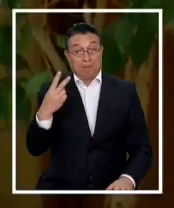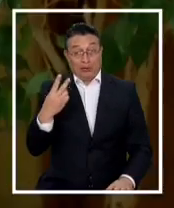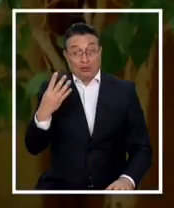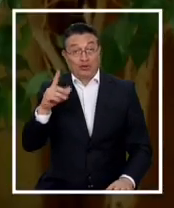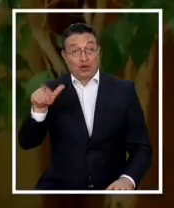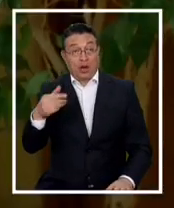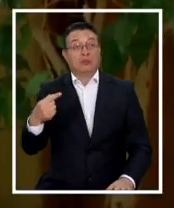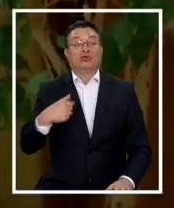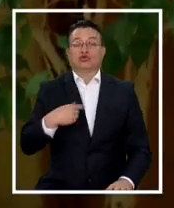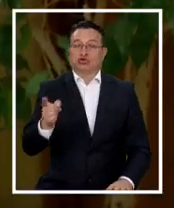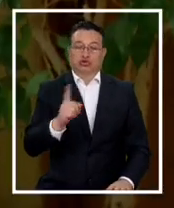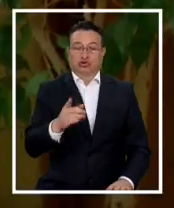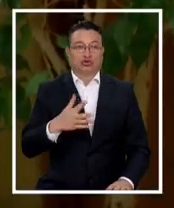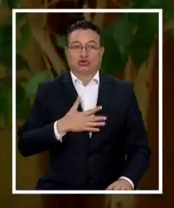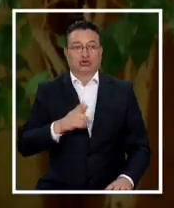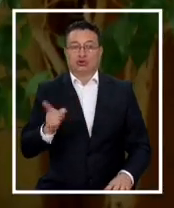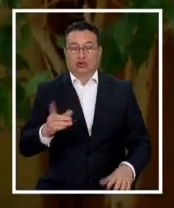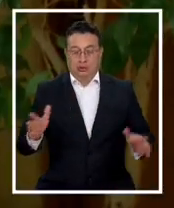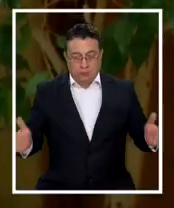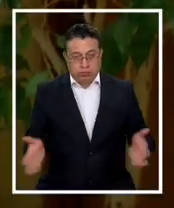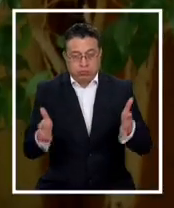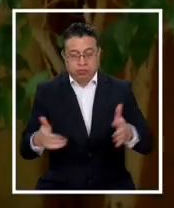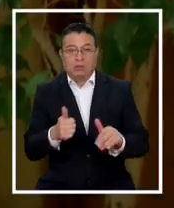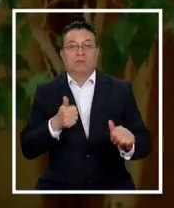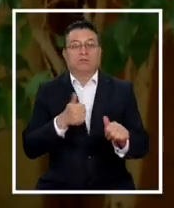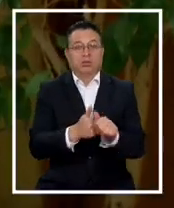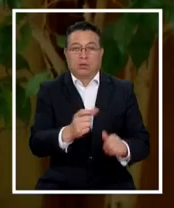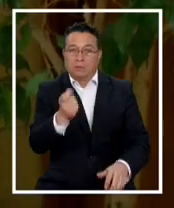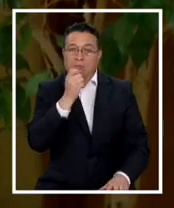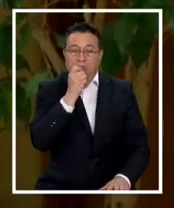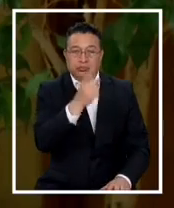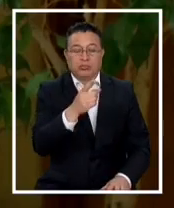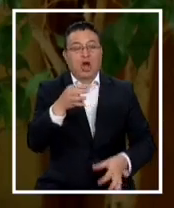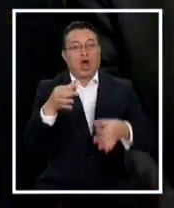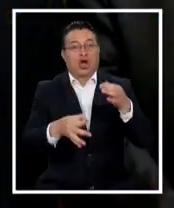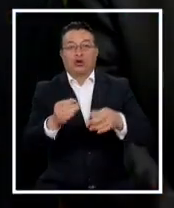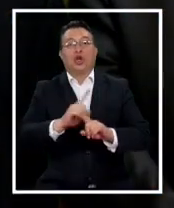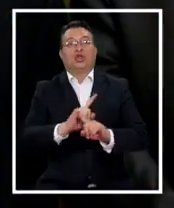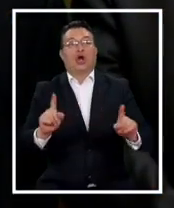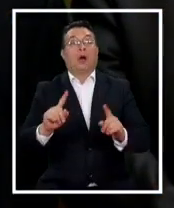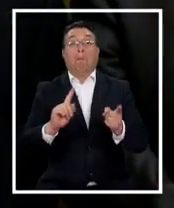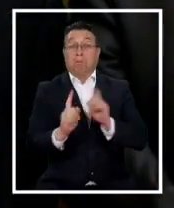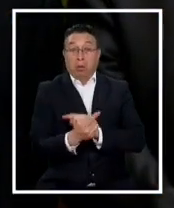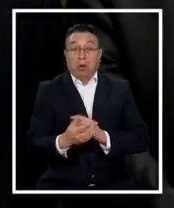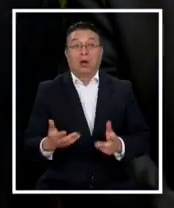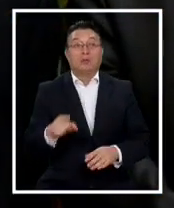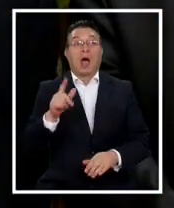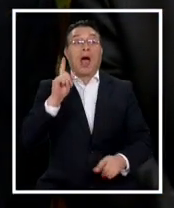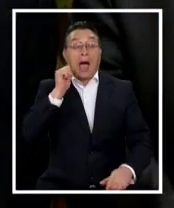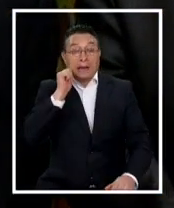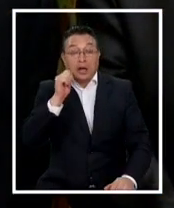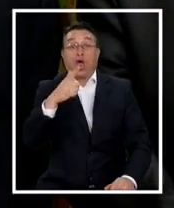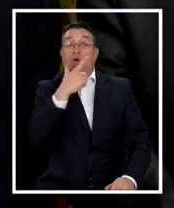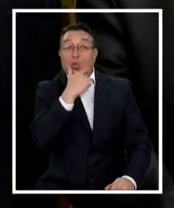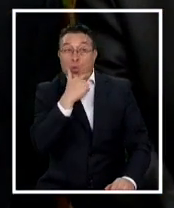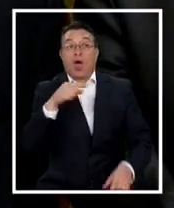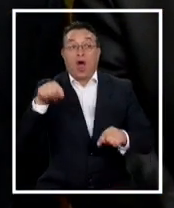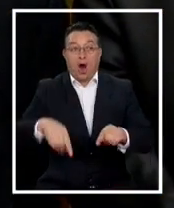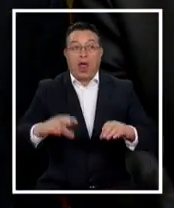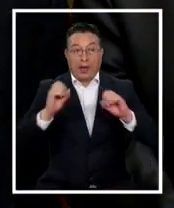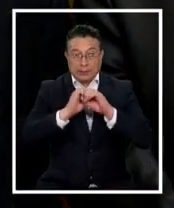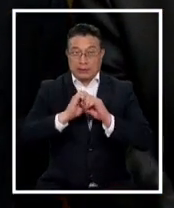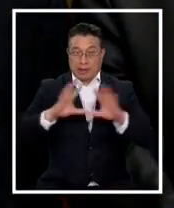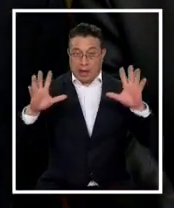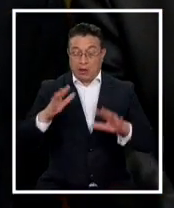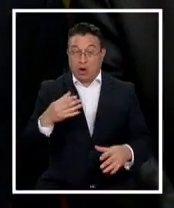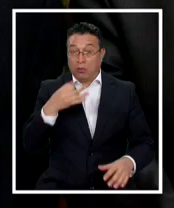horas. Nosotros no vamos a impulsar ni respaldar una acusación constitucional. Que ayer habían ciertas dudas, hoy día ya es más concreta la